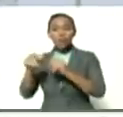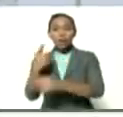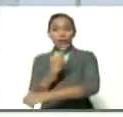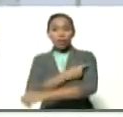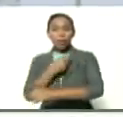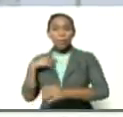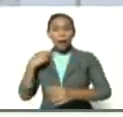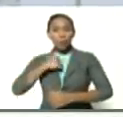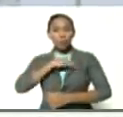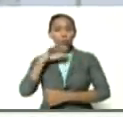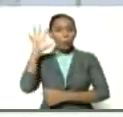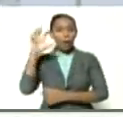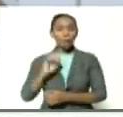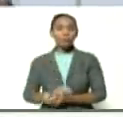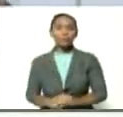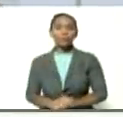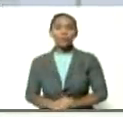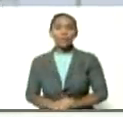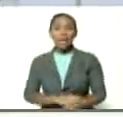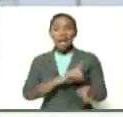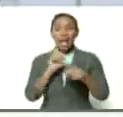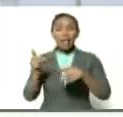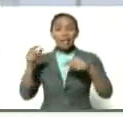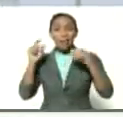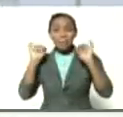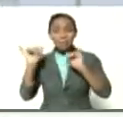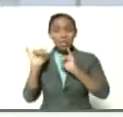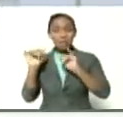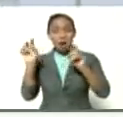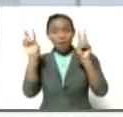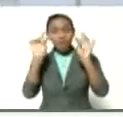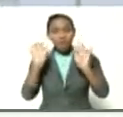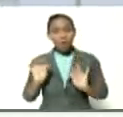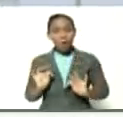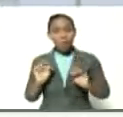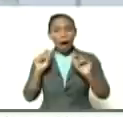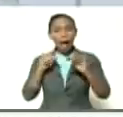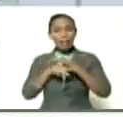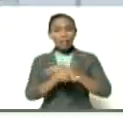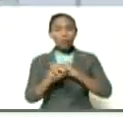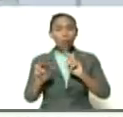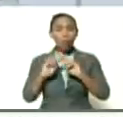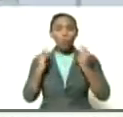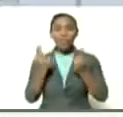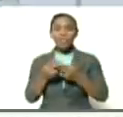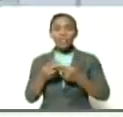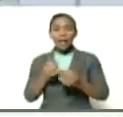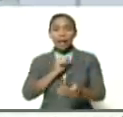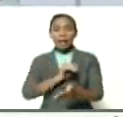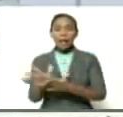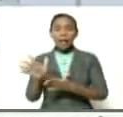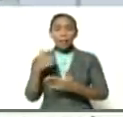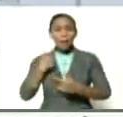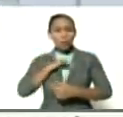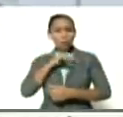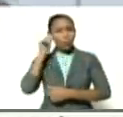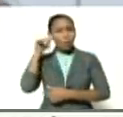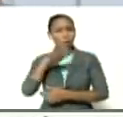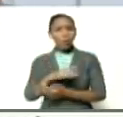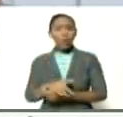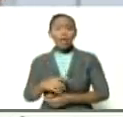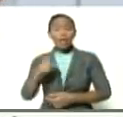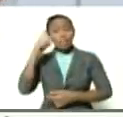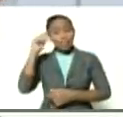para nuestro país. En este mismo modelo del acceso universal y gratuito para nuestro pueblo. Bueno,